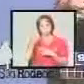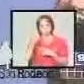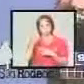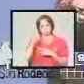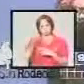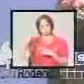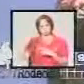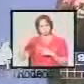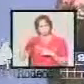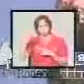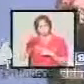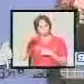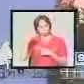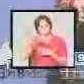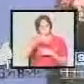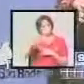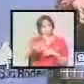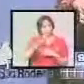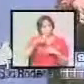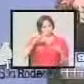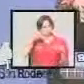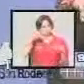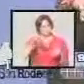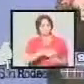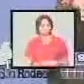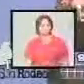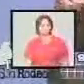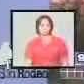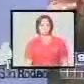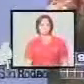Flor. Buenas noches.